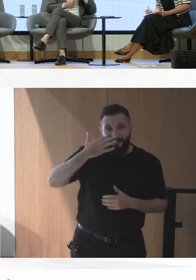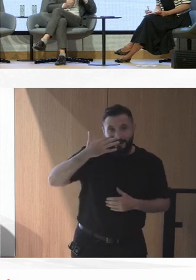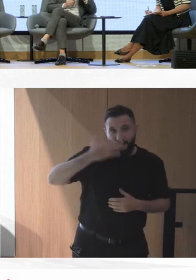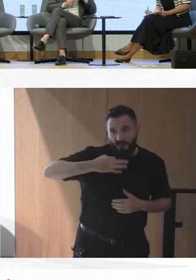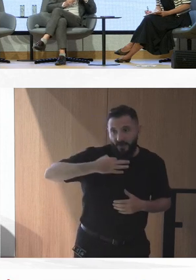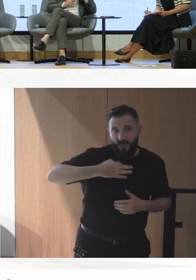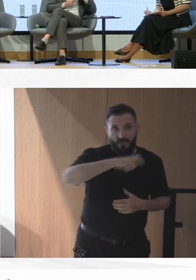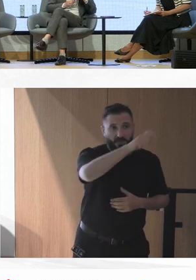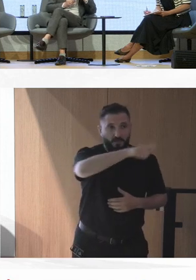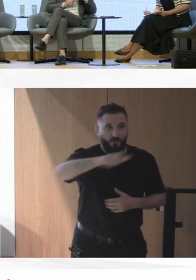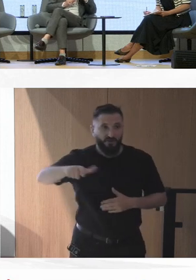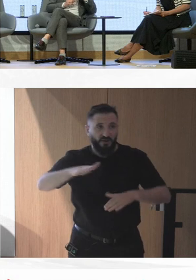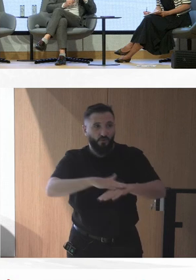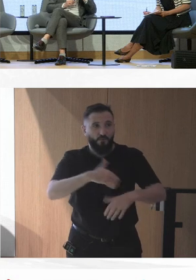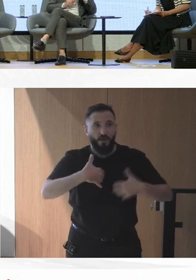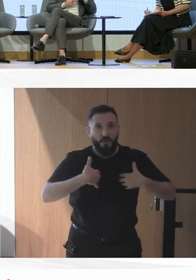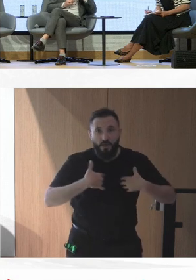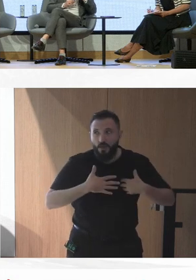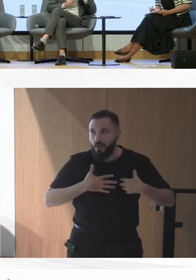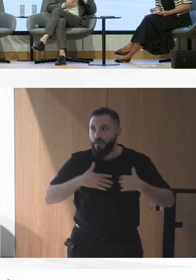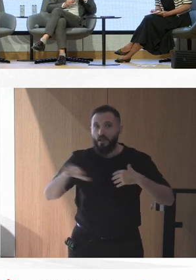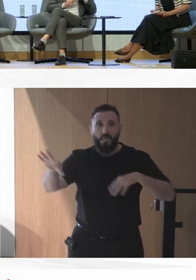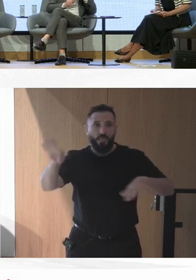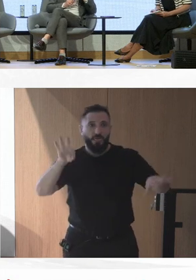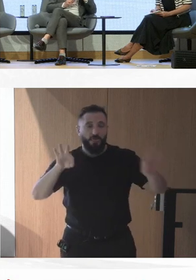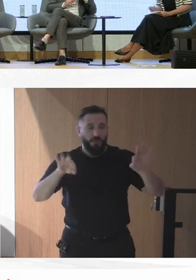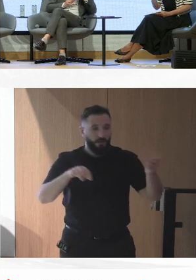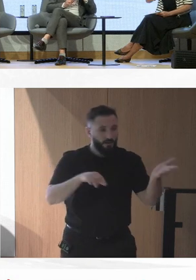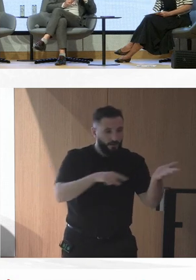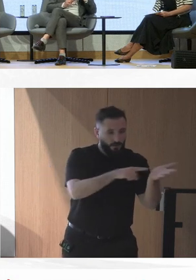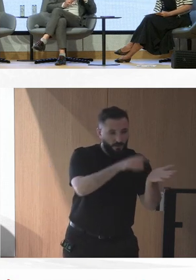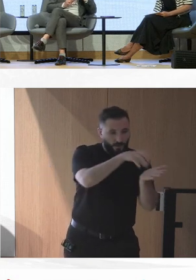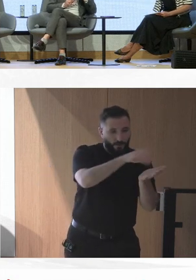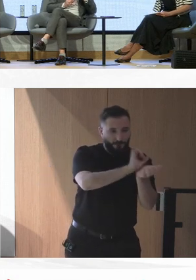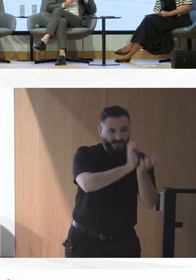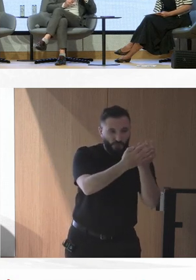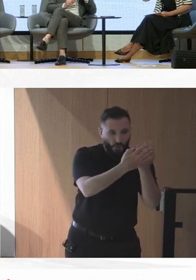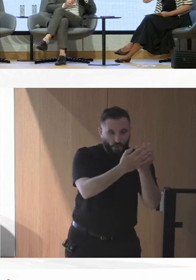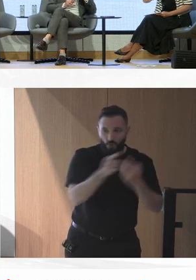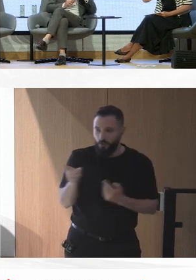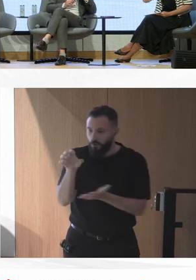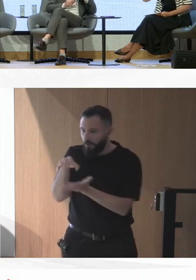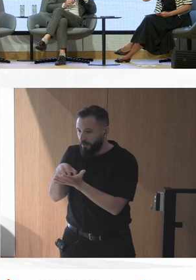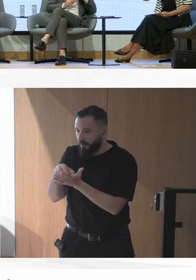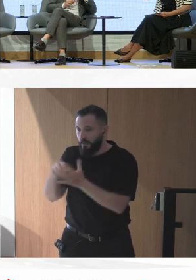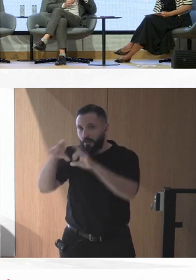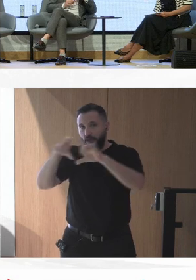muchos acusados es elegir entre la prisión, por un lado, y una institución, por otro